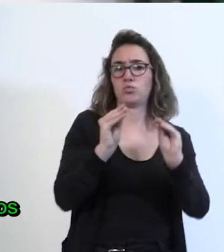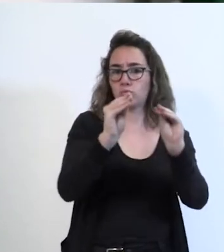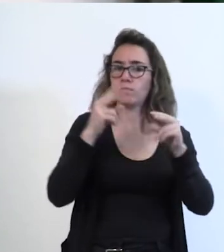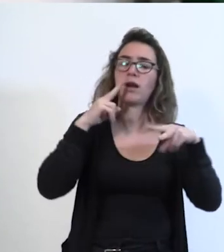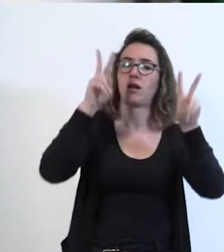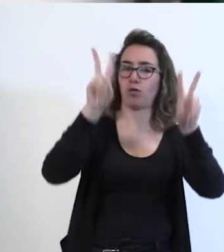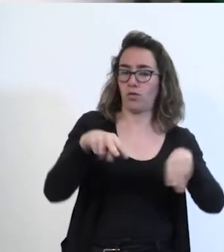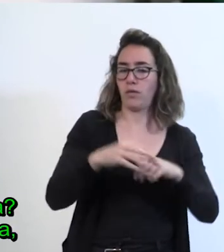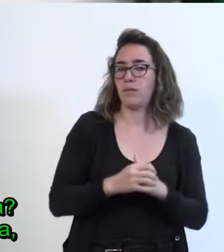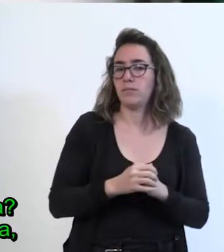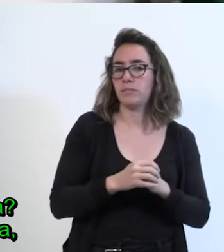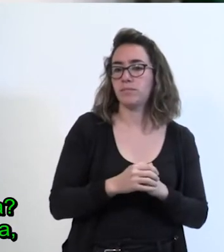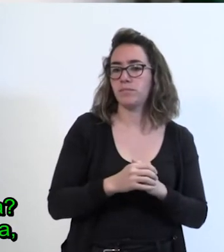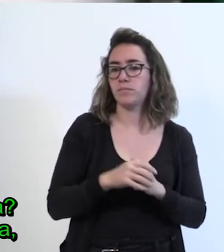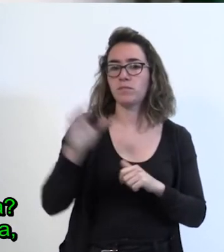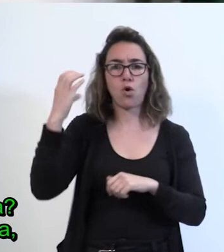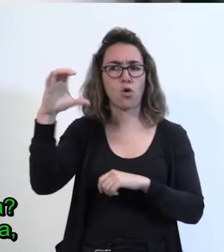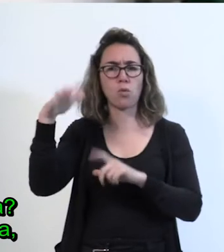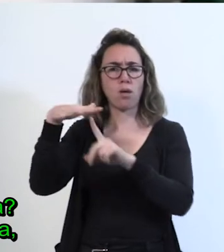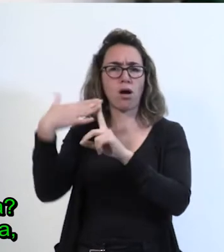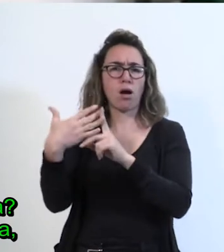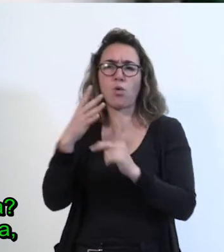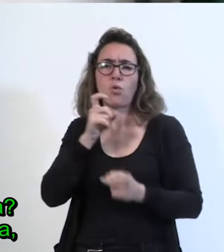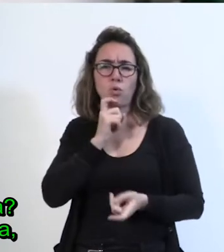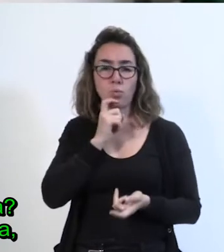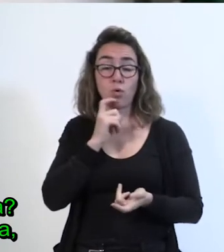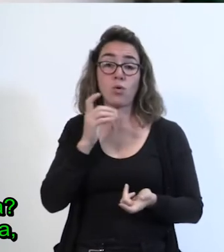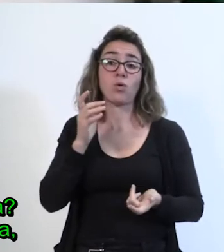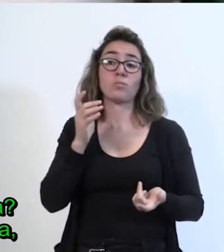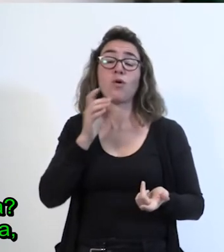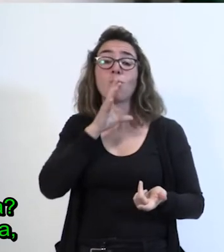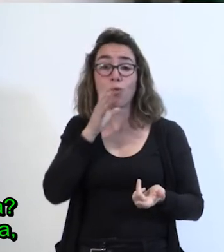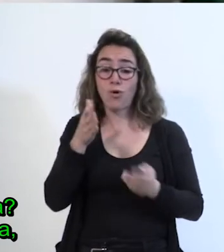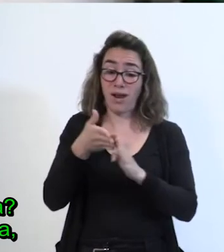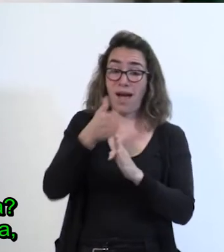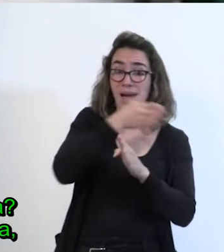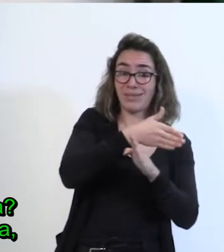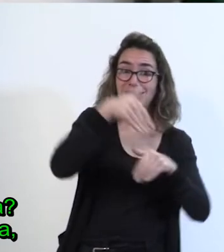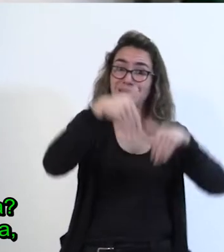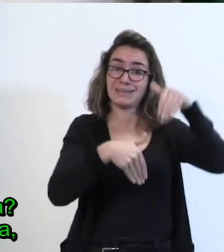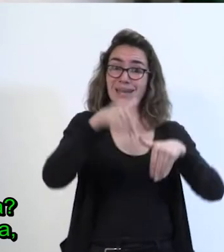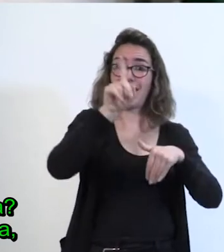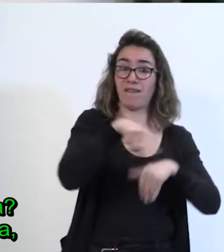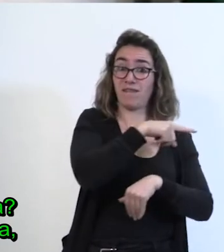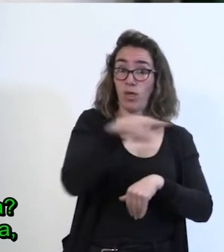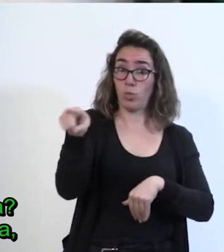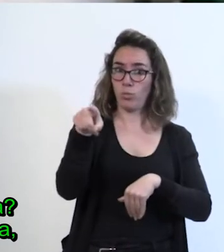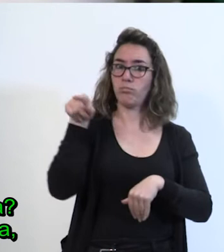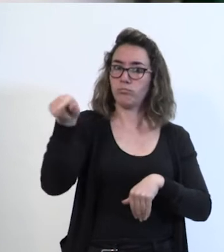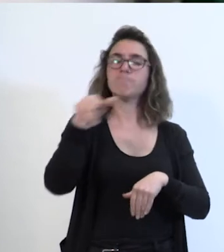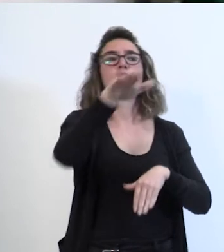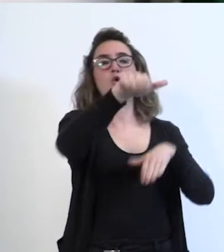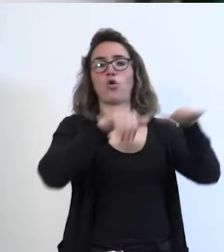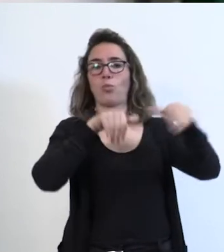LGBTI. ¿Qué es lo que pasó en Colombia? Es que el referéndum que